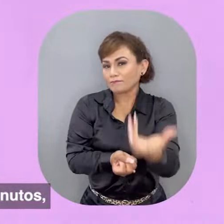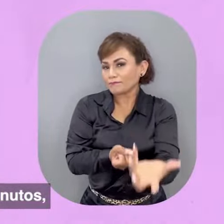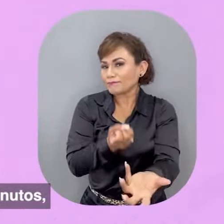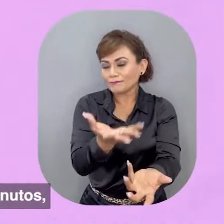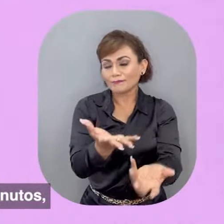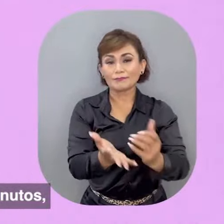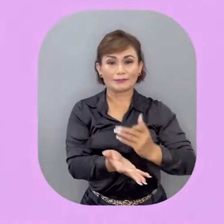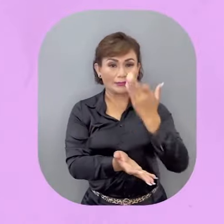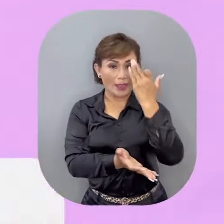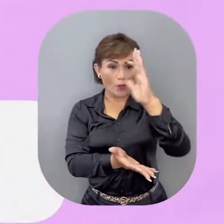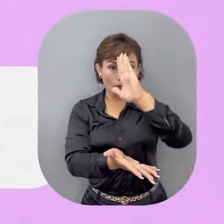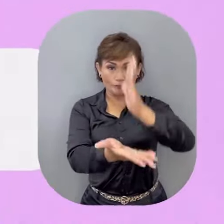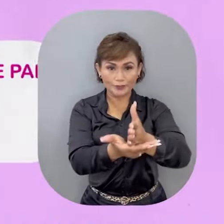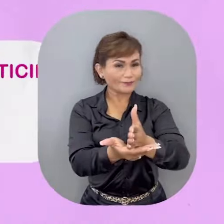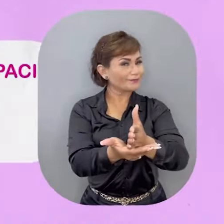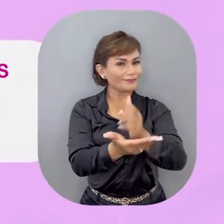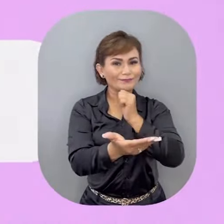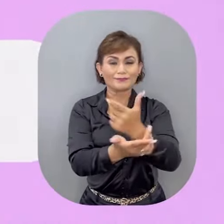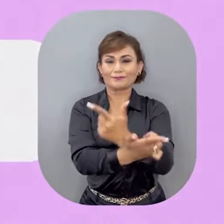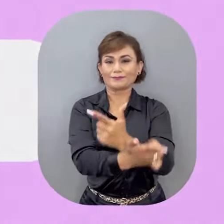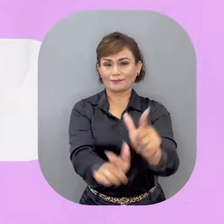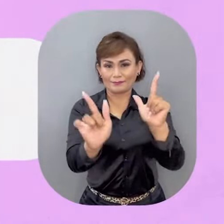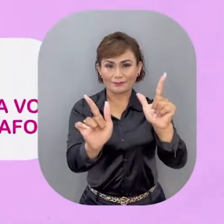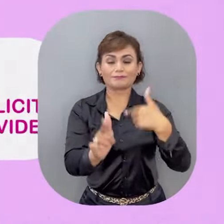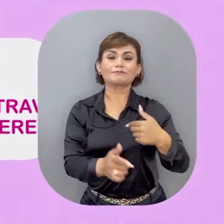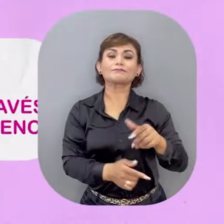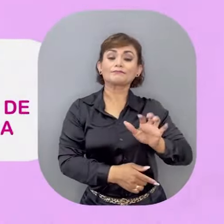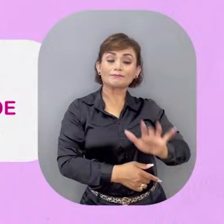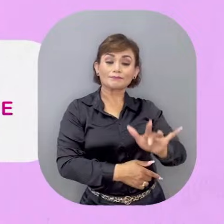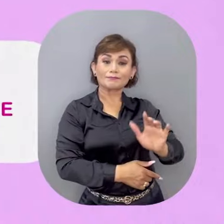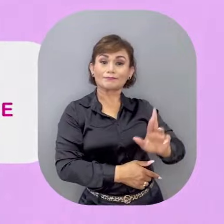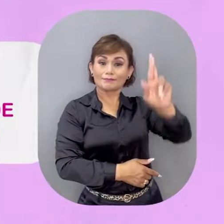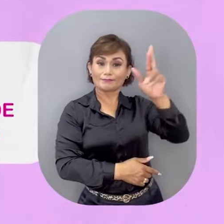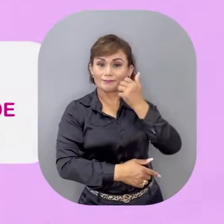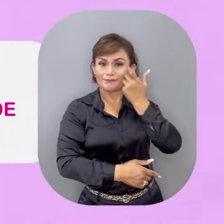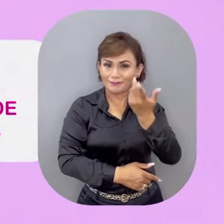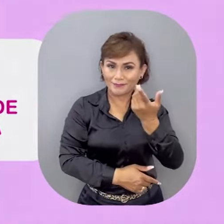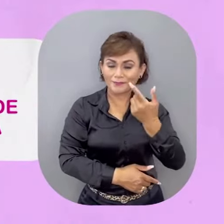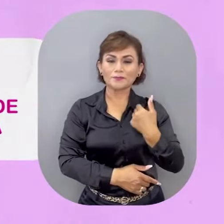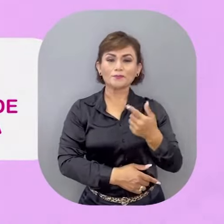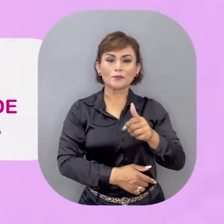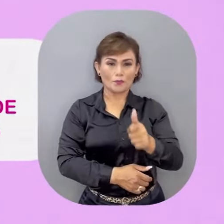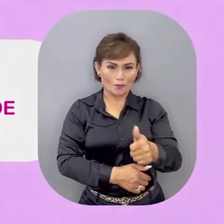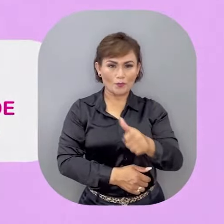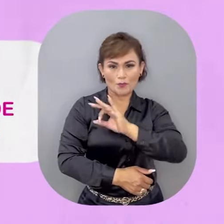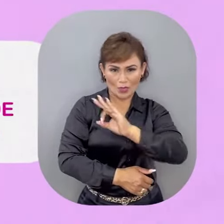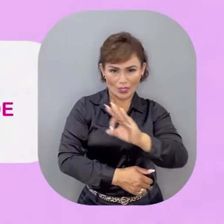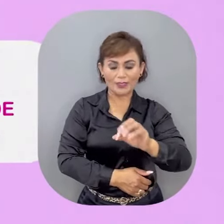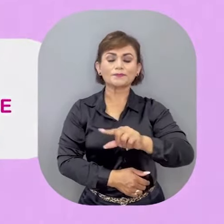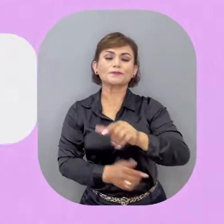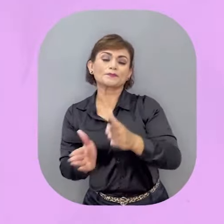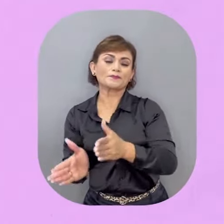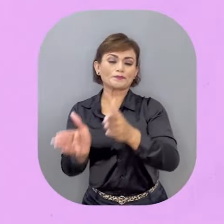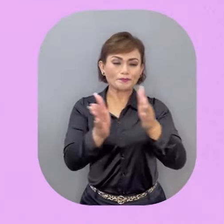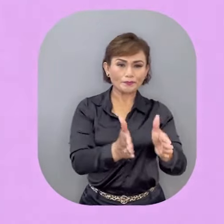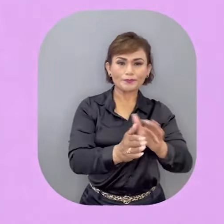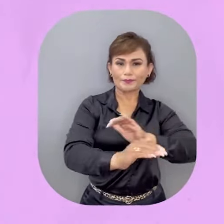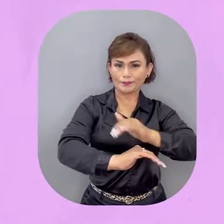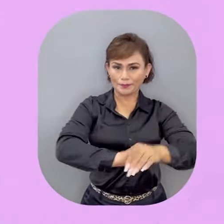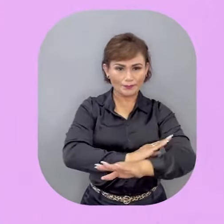de 3 minutos, sin límite de participaciones. El uso de la voz se solicitará a través de la plataforma de